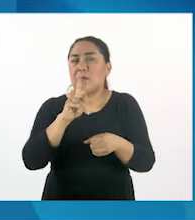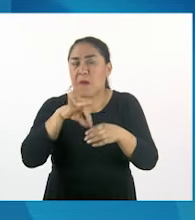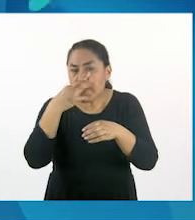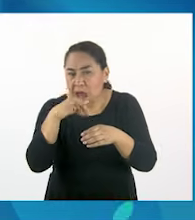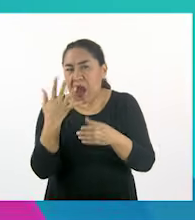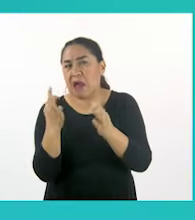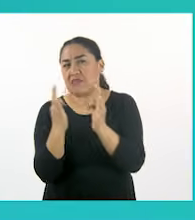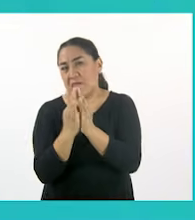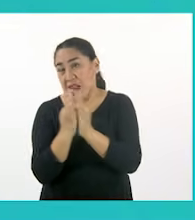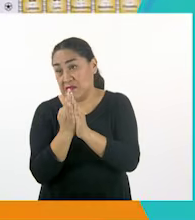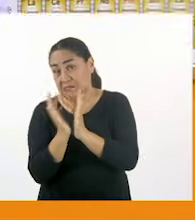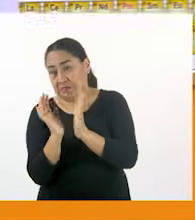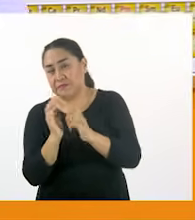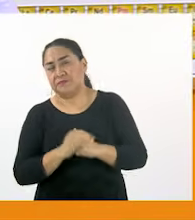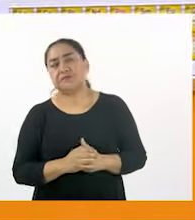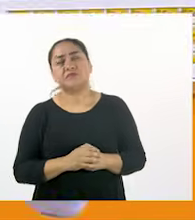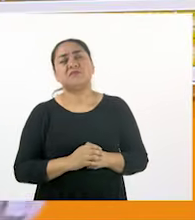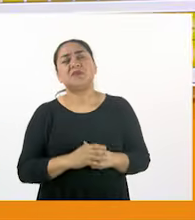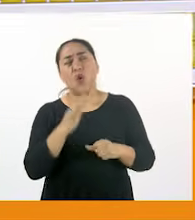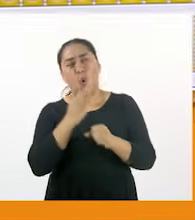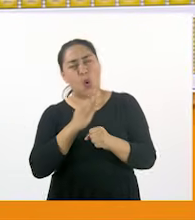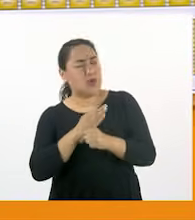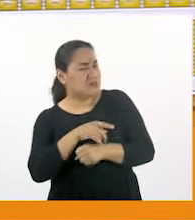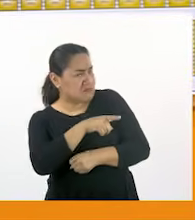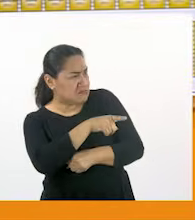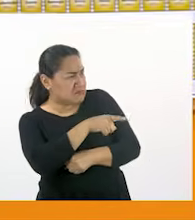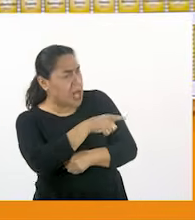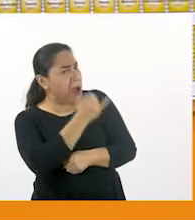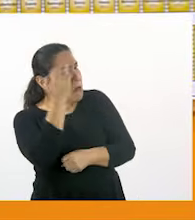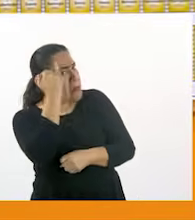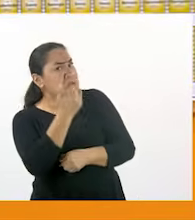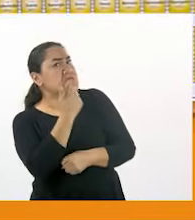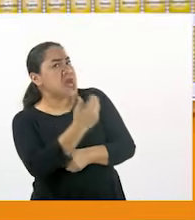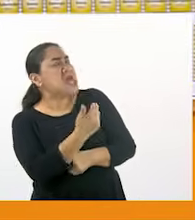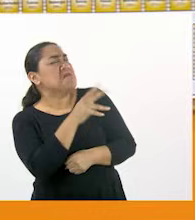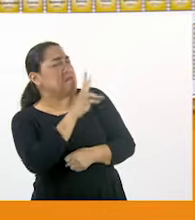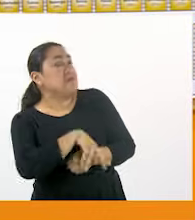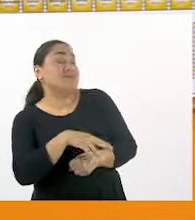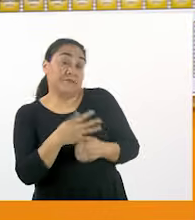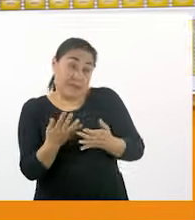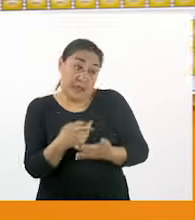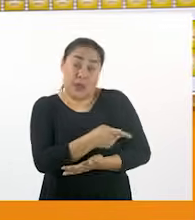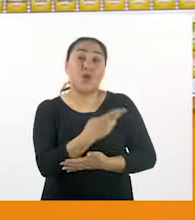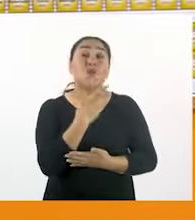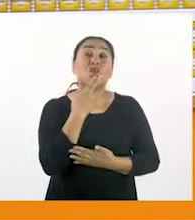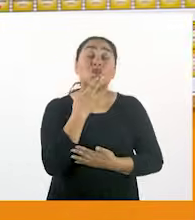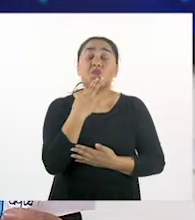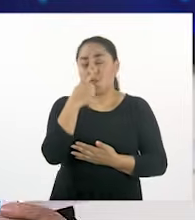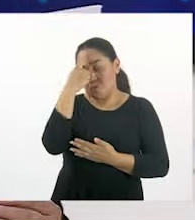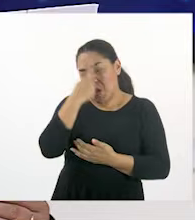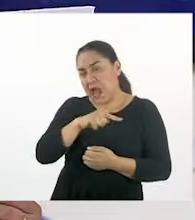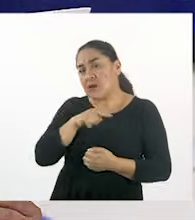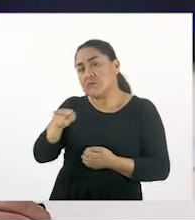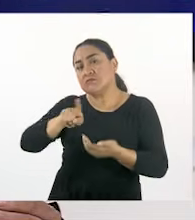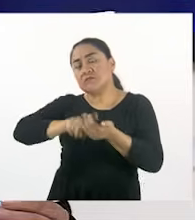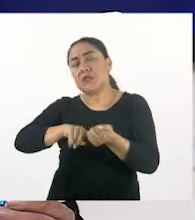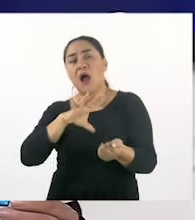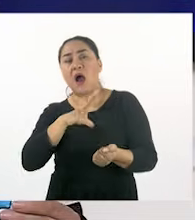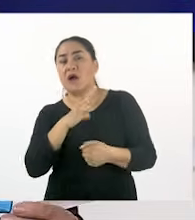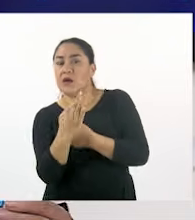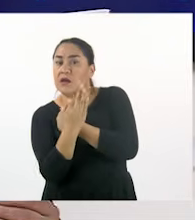tamal. Sí, ¿no? Y sabe que esa opción también se me hace muy rica. Y además, te va a ayudar a crear tanto